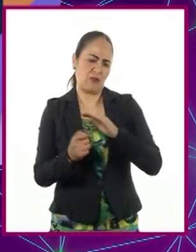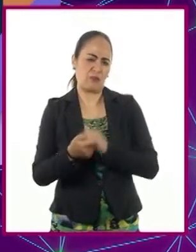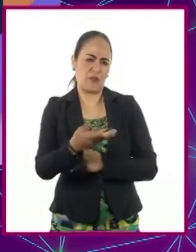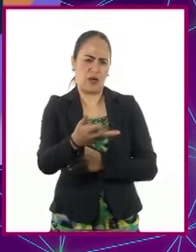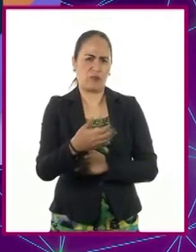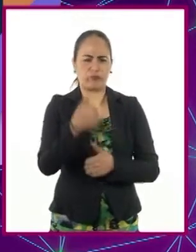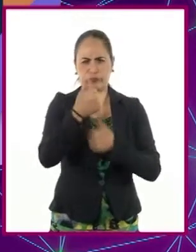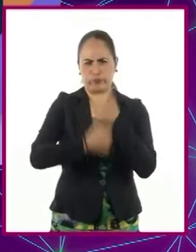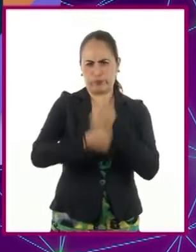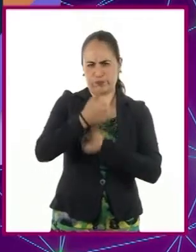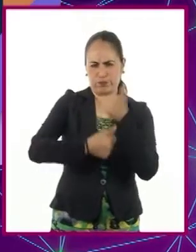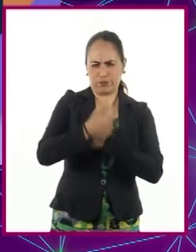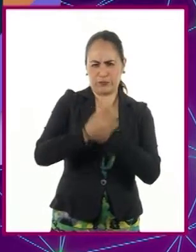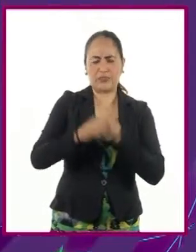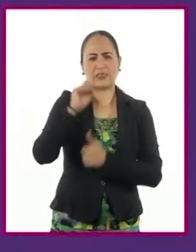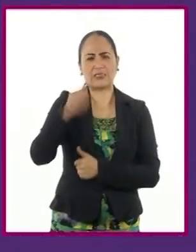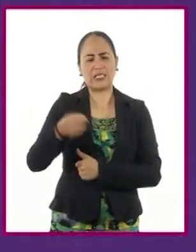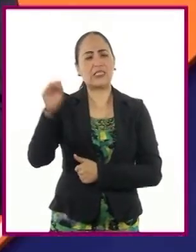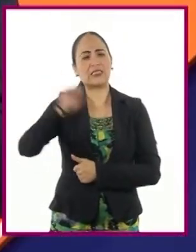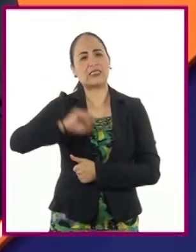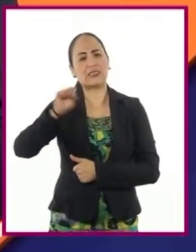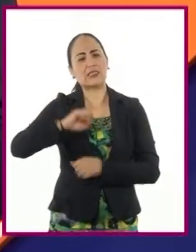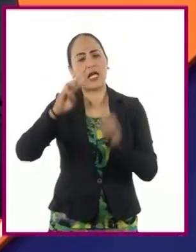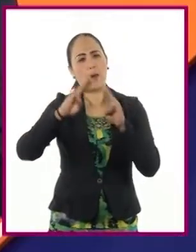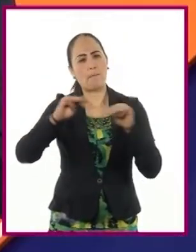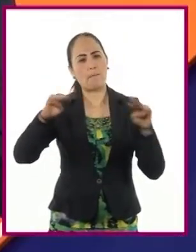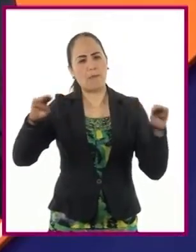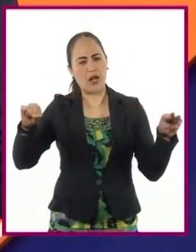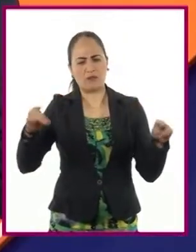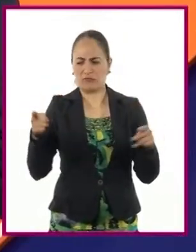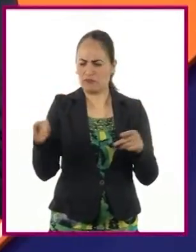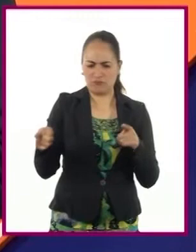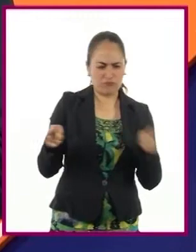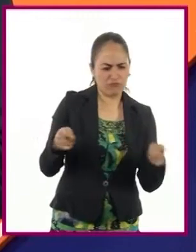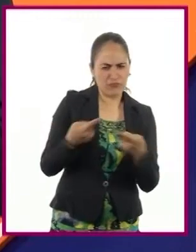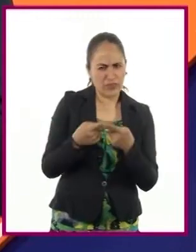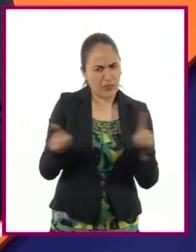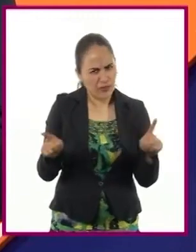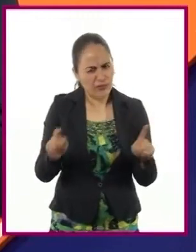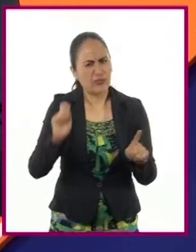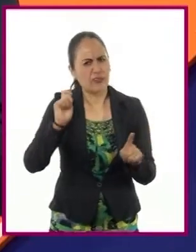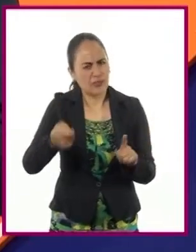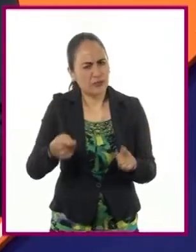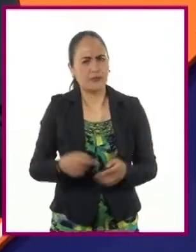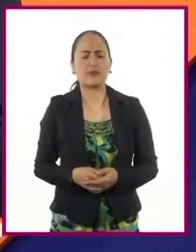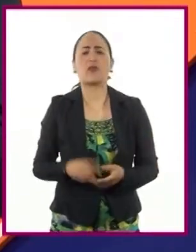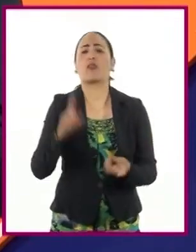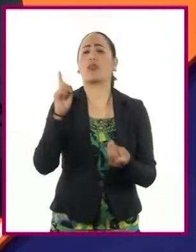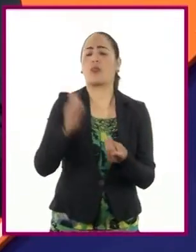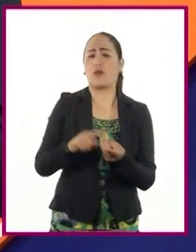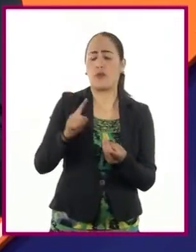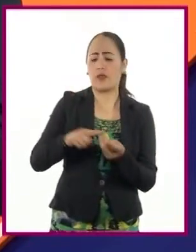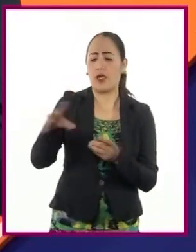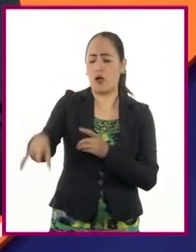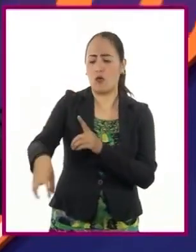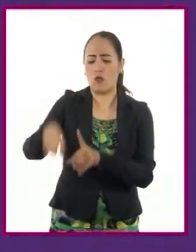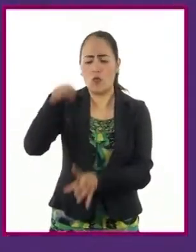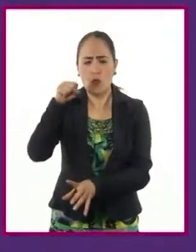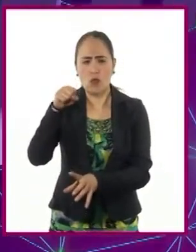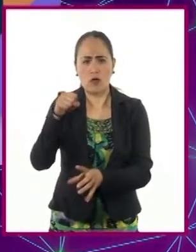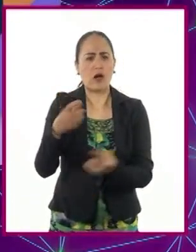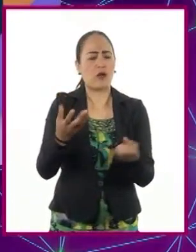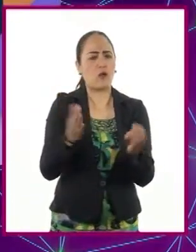en el mercado, la sal marina. La diferencia radica en dos factores: su lugar de origen y su proceso de